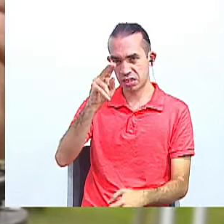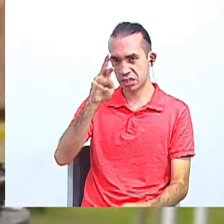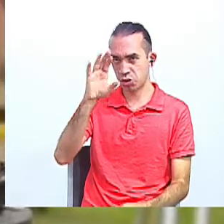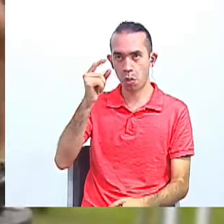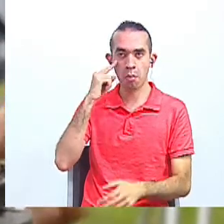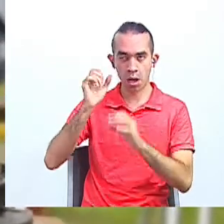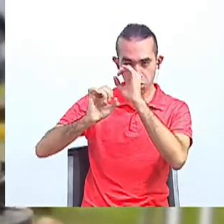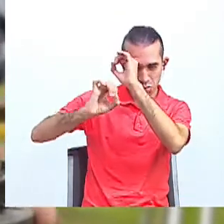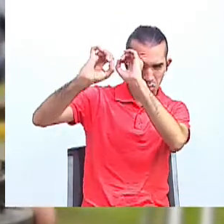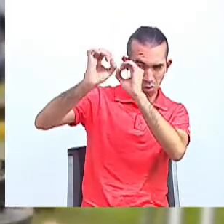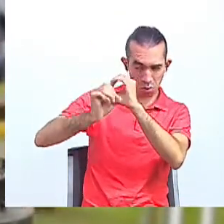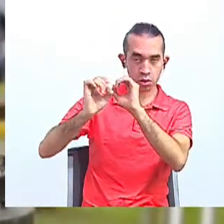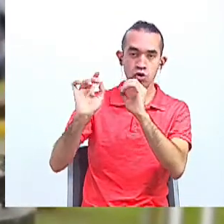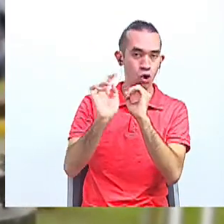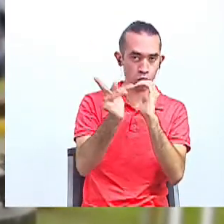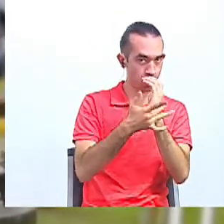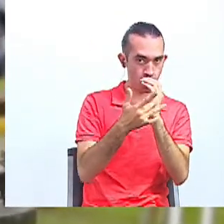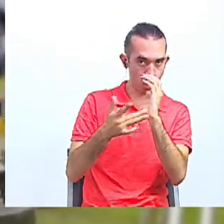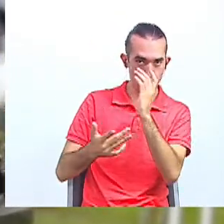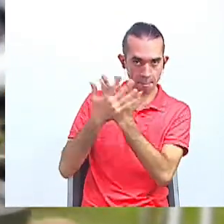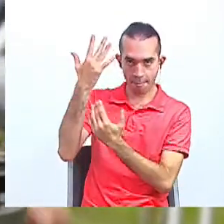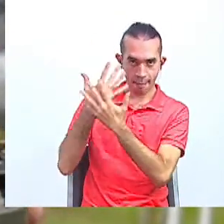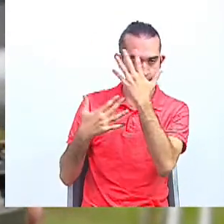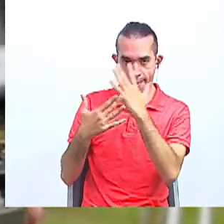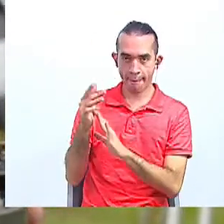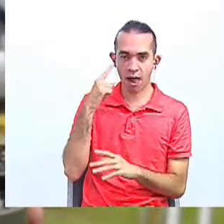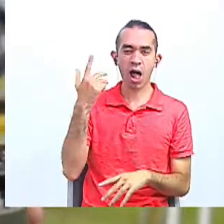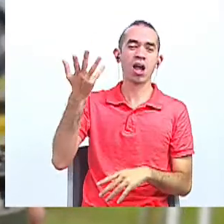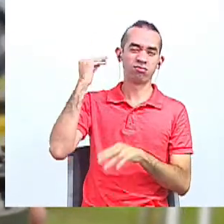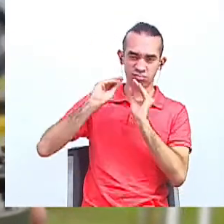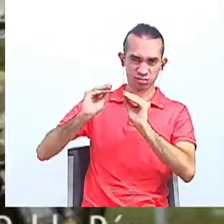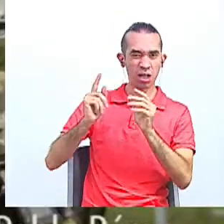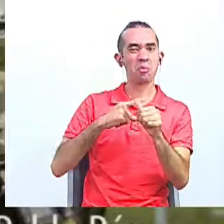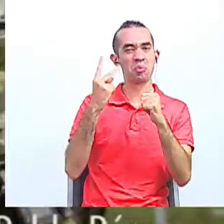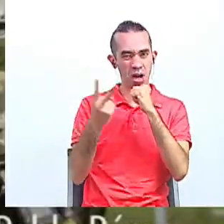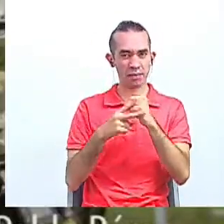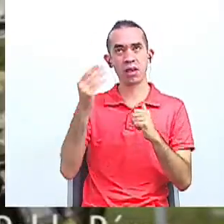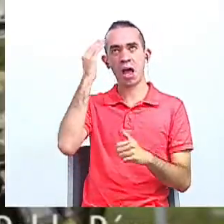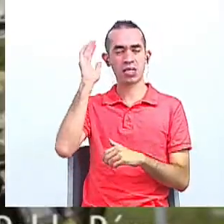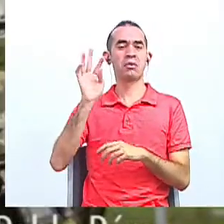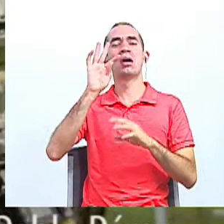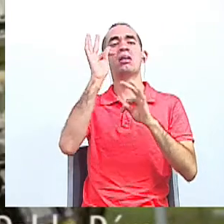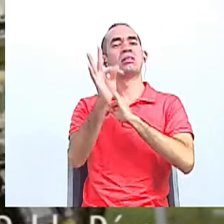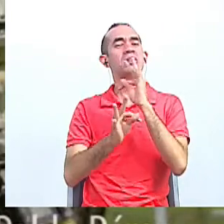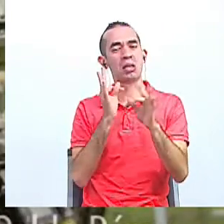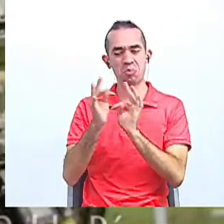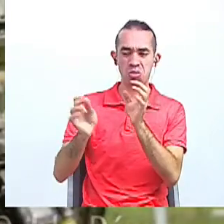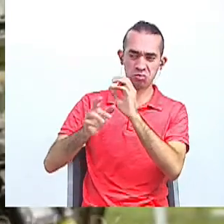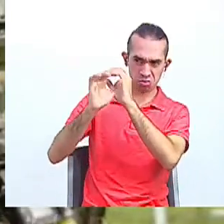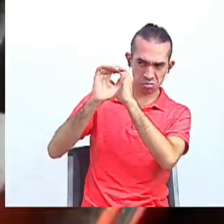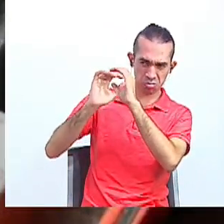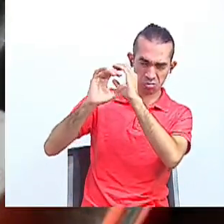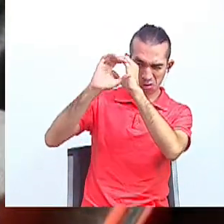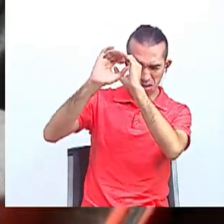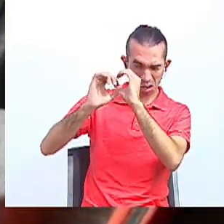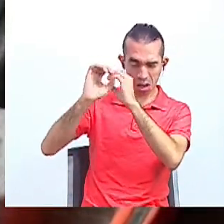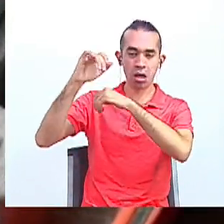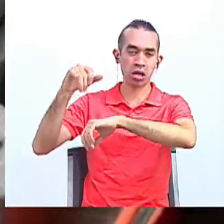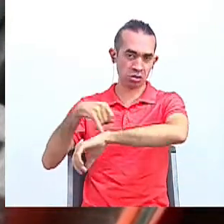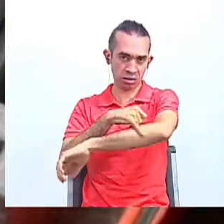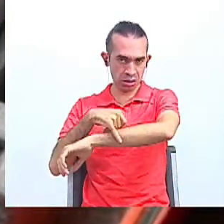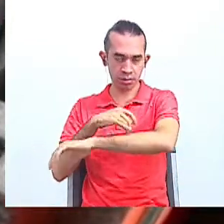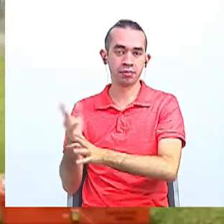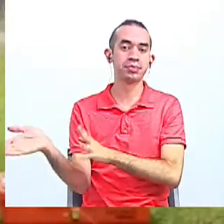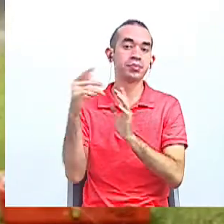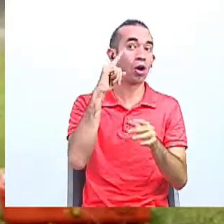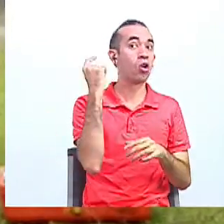prácticas para demostrar más o menos cómo se utilizaban los primeros equipos de lo que es la ingeniería. Acá tenemos lo que es la estación total. Hace básicamente la